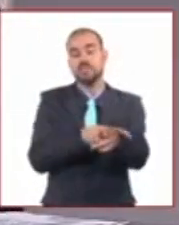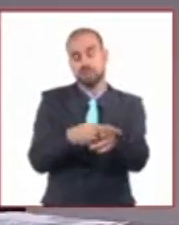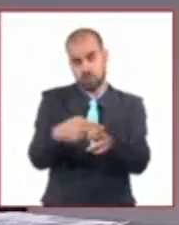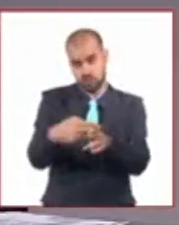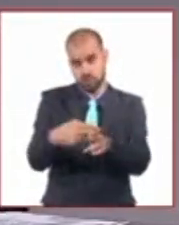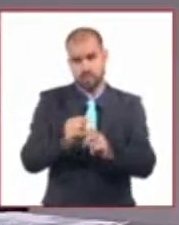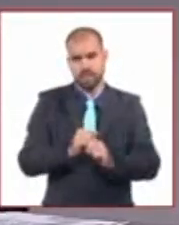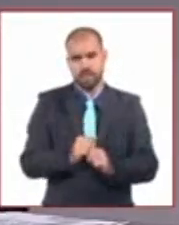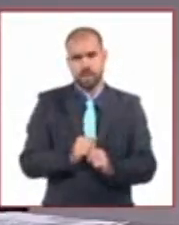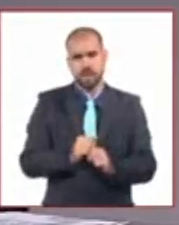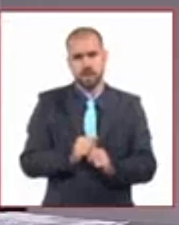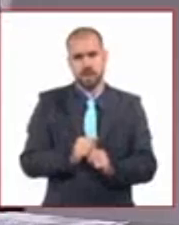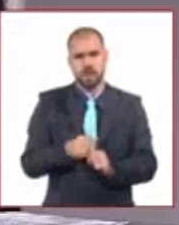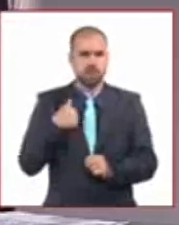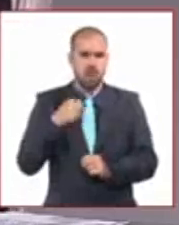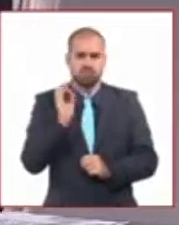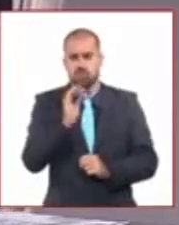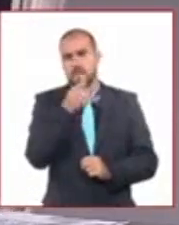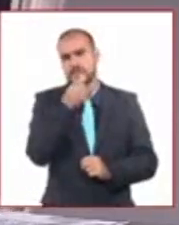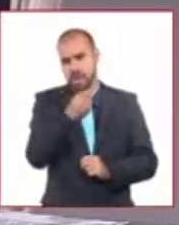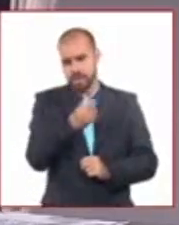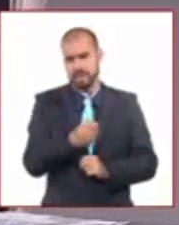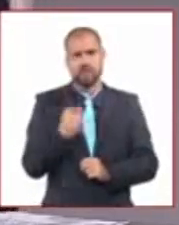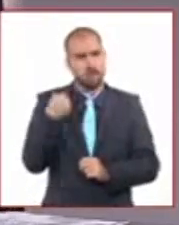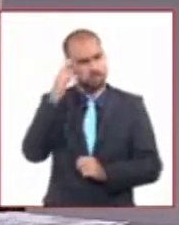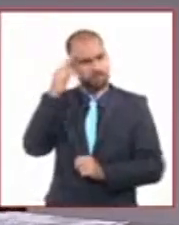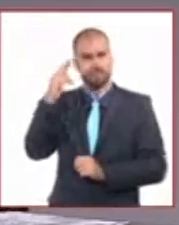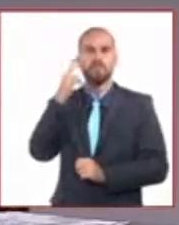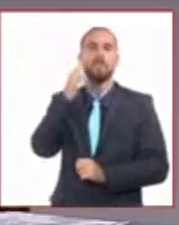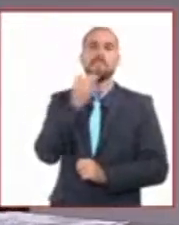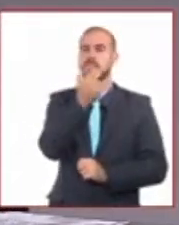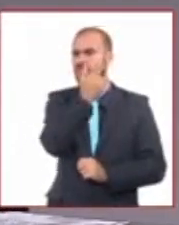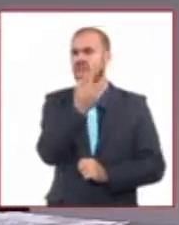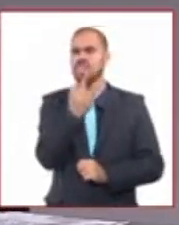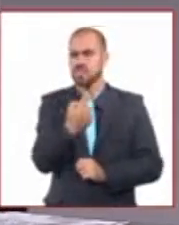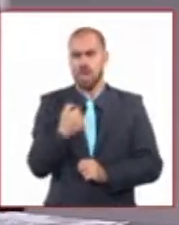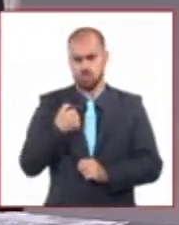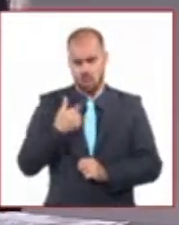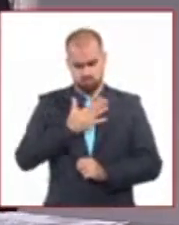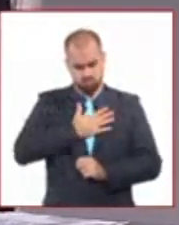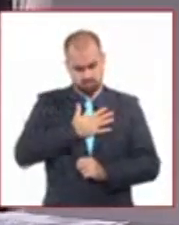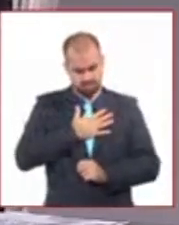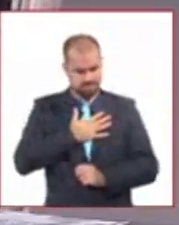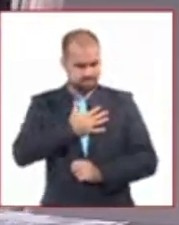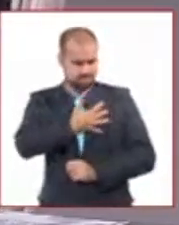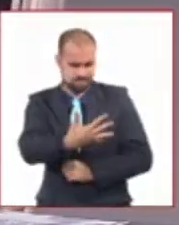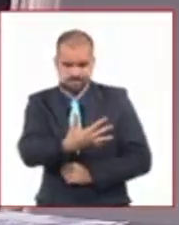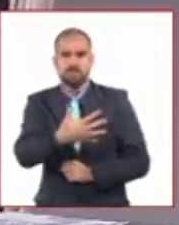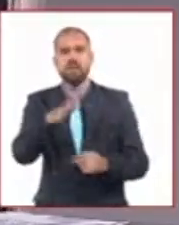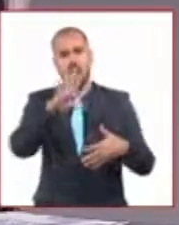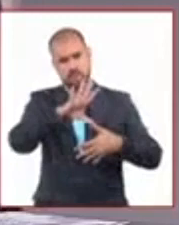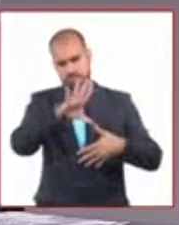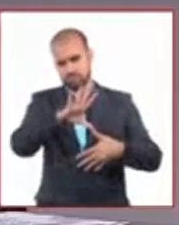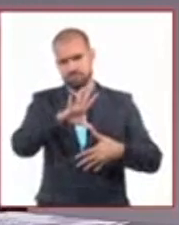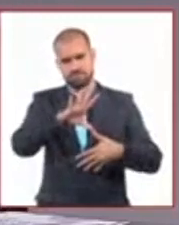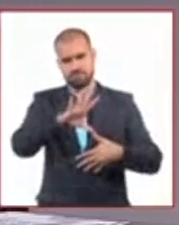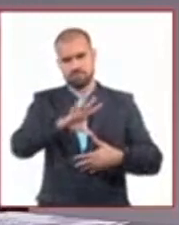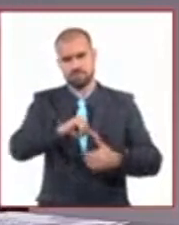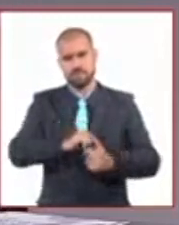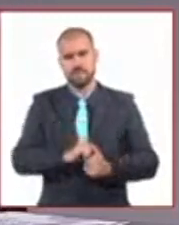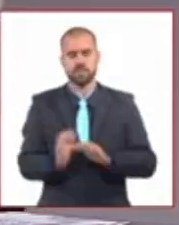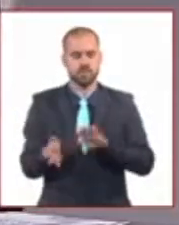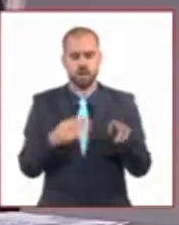algún anuncio historiador josé martí dijo de américa a su hijo y a ella medio y simón bolívar el libertador